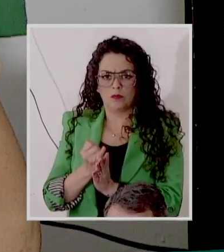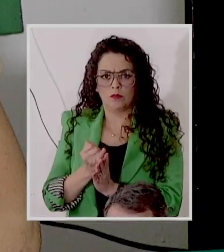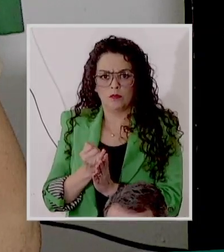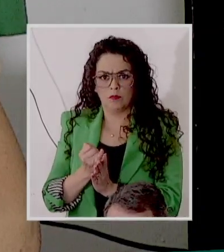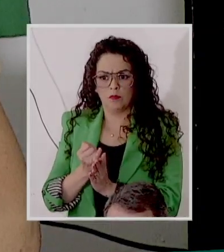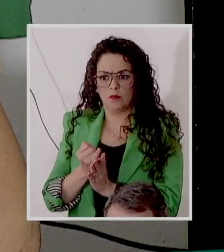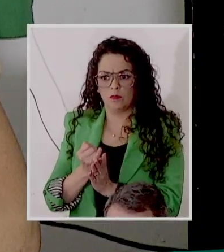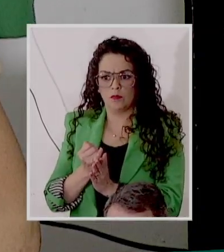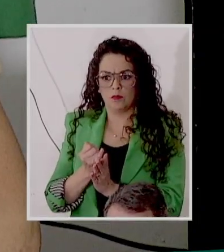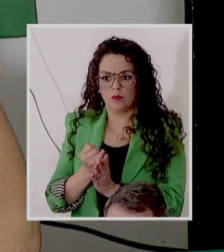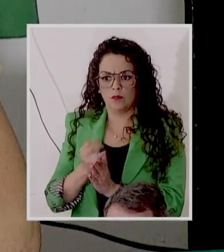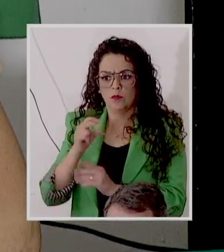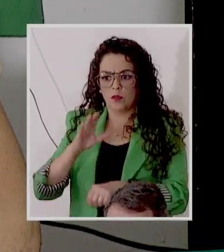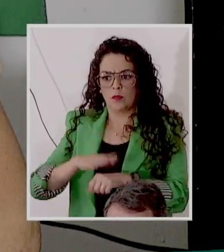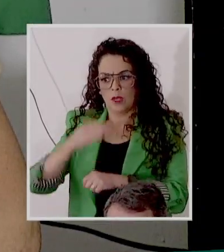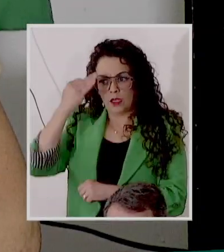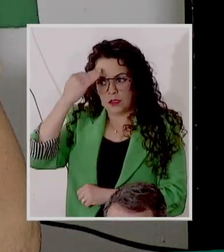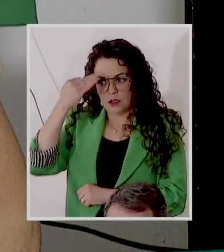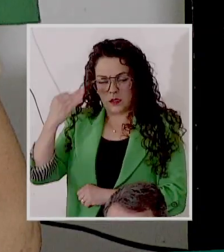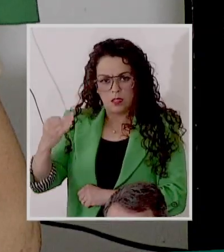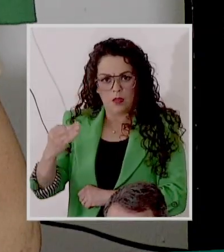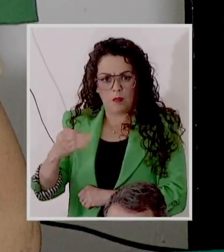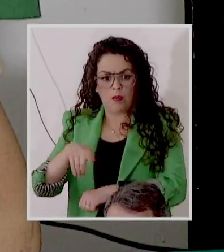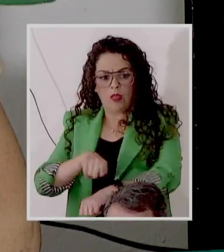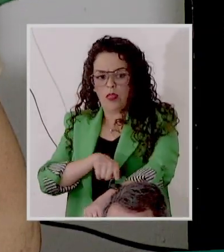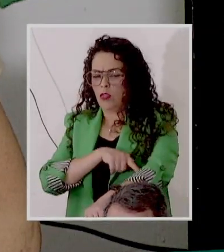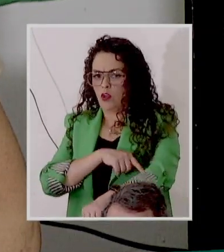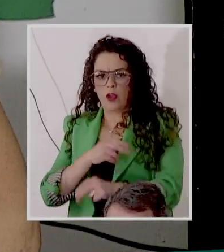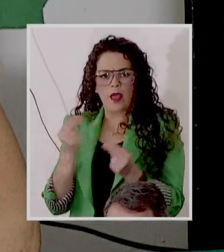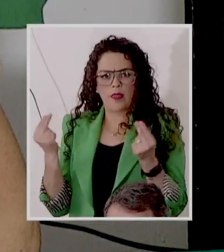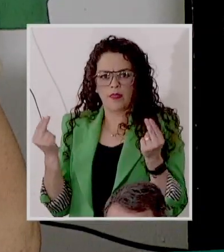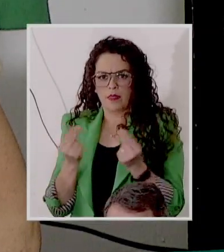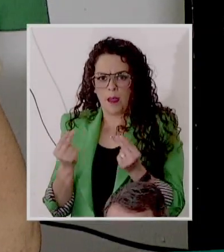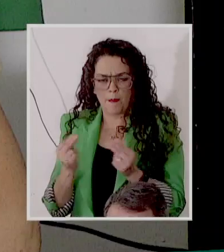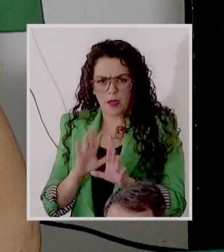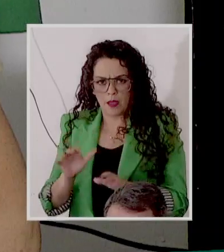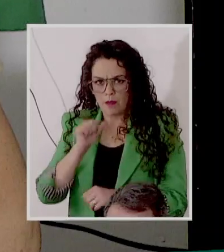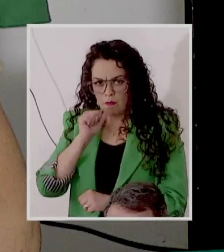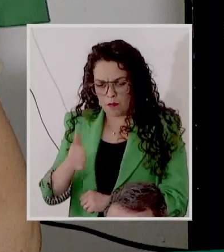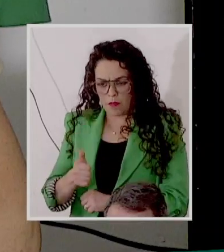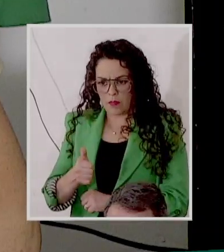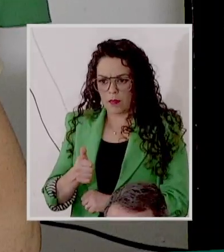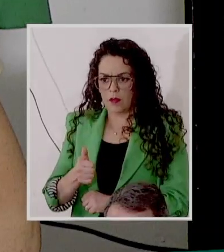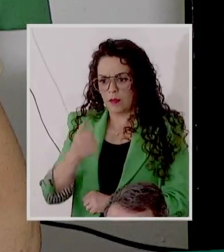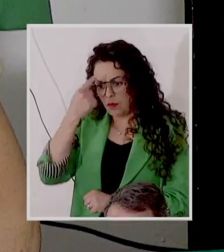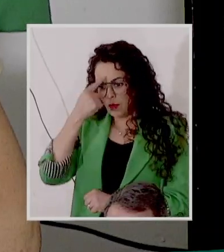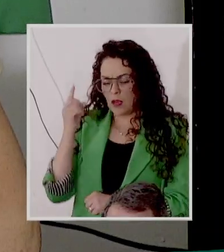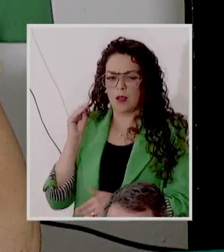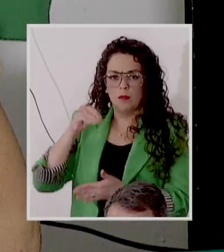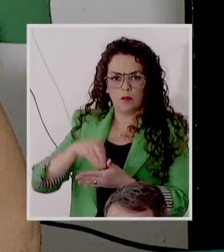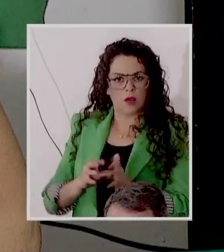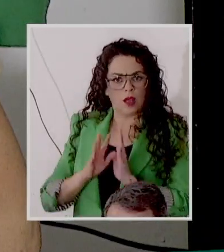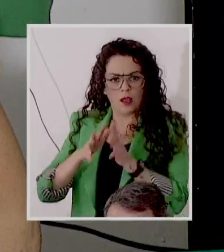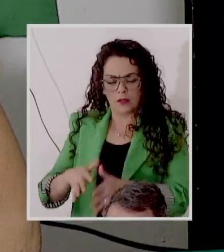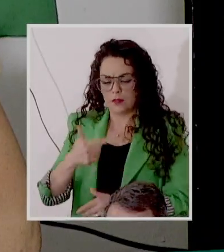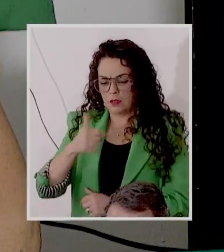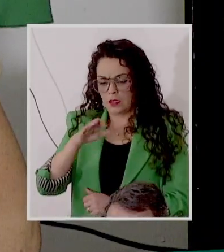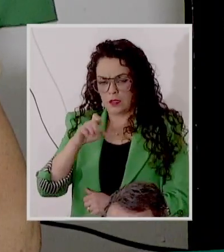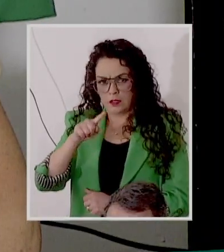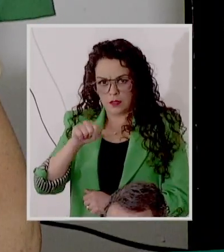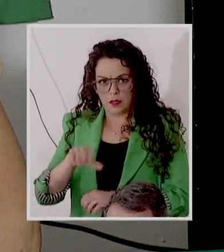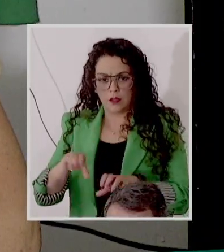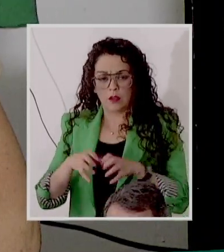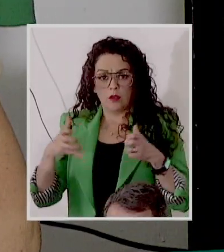tiempo del absolutamente necesario para que se incluya en la Gaceta. Respecto a la celebración de la